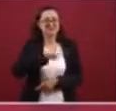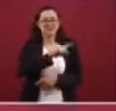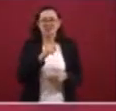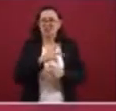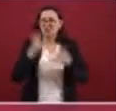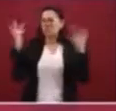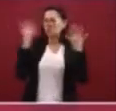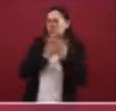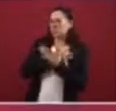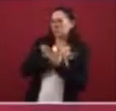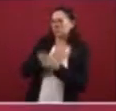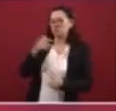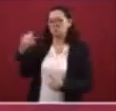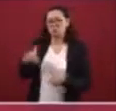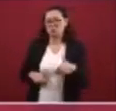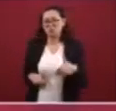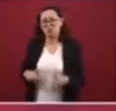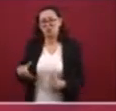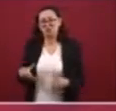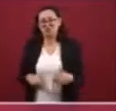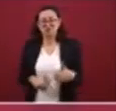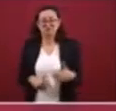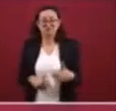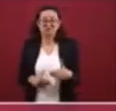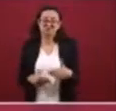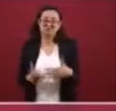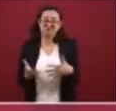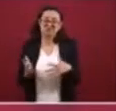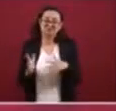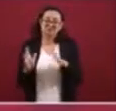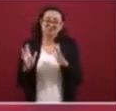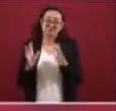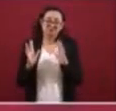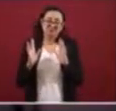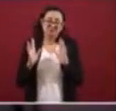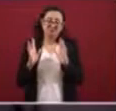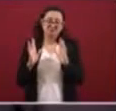desconcertados, molestos. Yo no sé por qué…